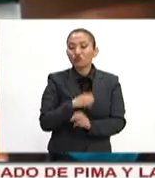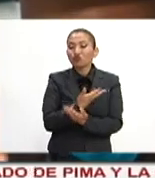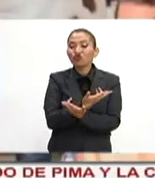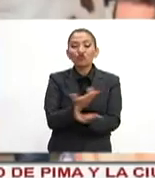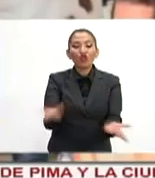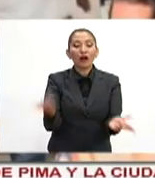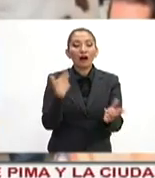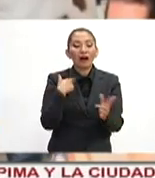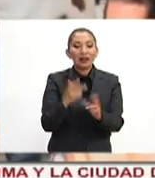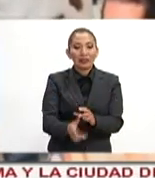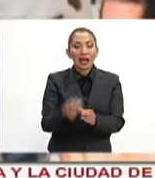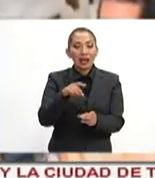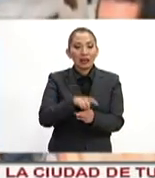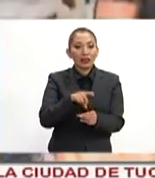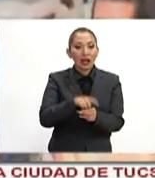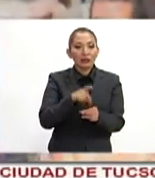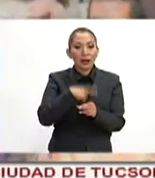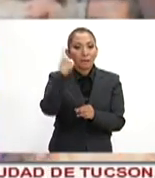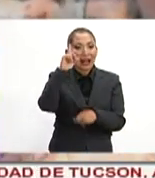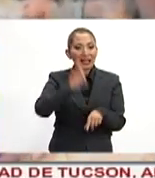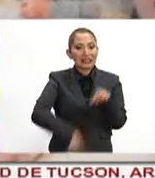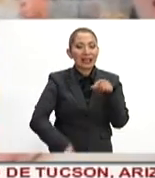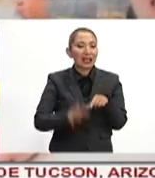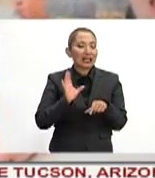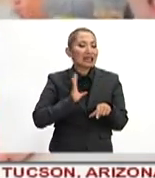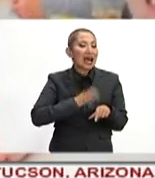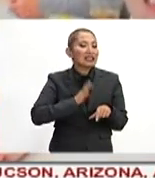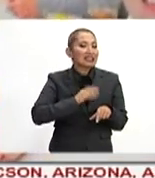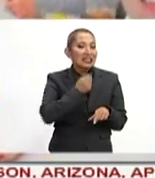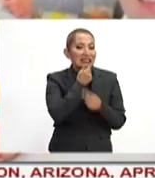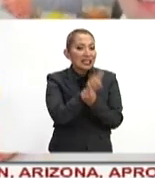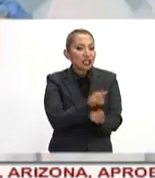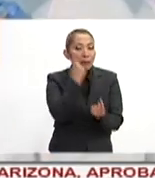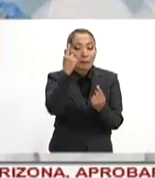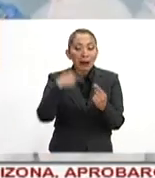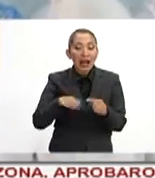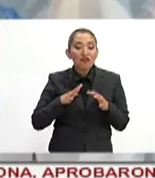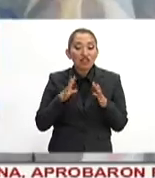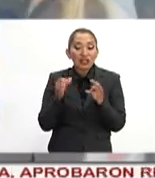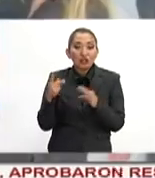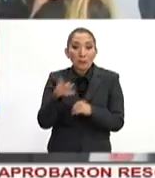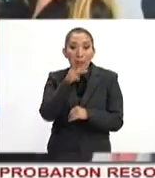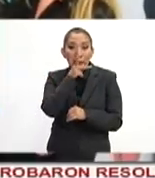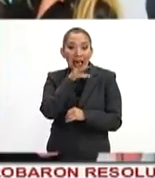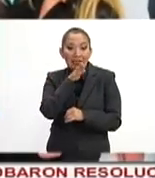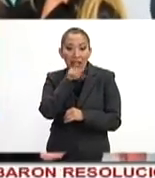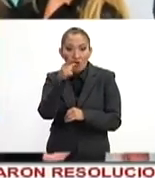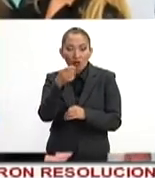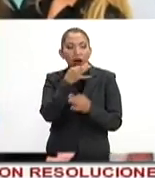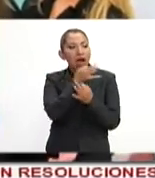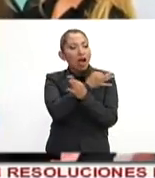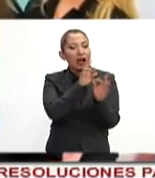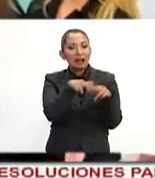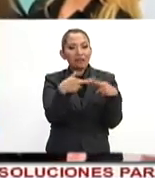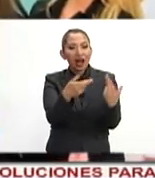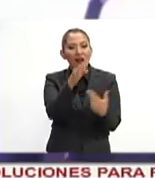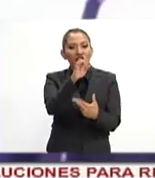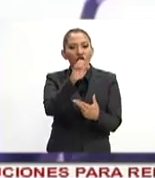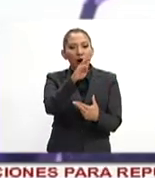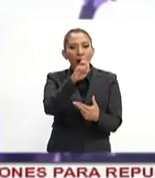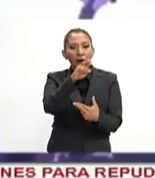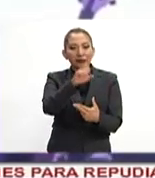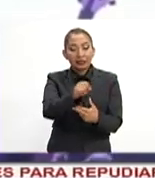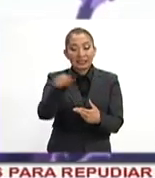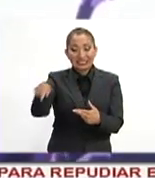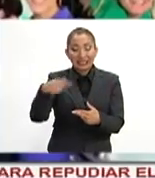una organización de caridad enfocada a la lucha contra el cáncer infantil para la fundación de su padre. De acuerdo a una publicación de la revista Forbes,